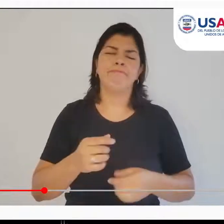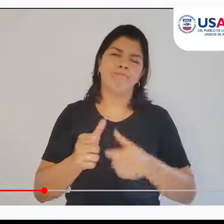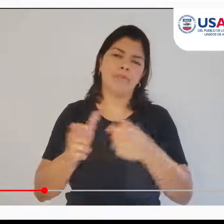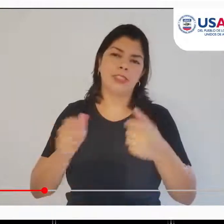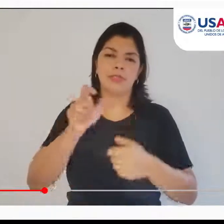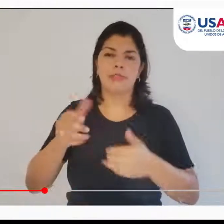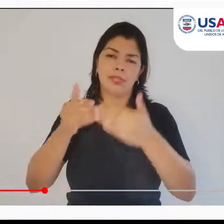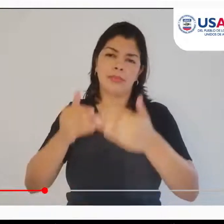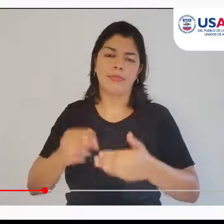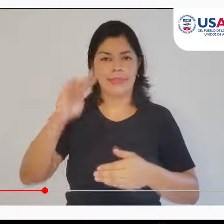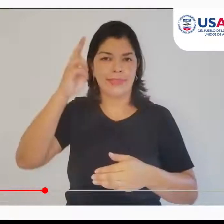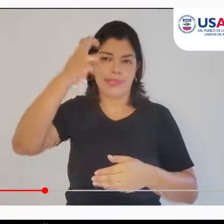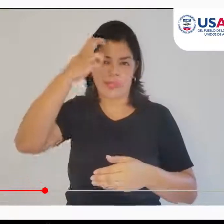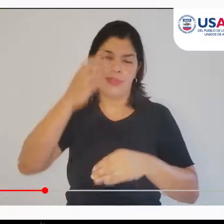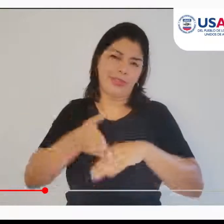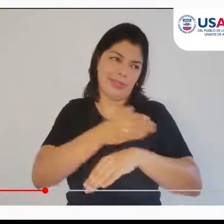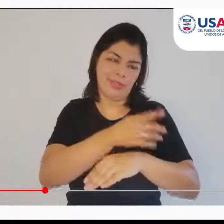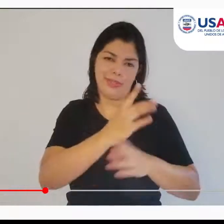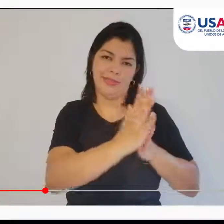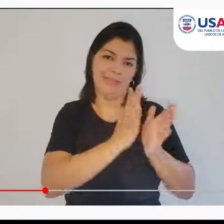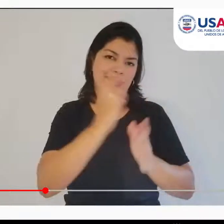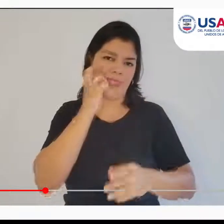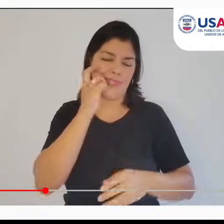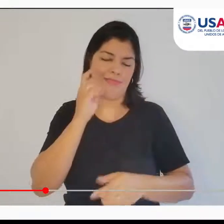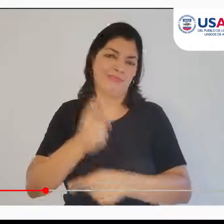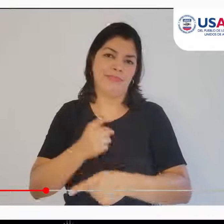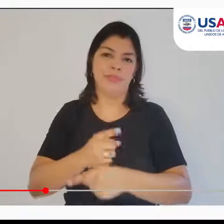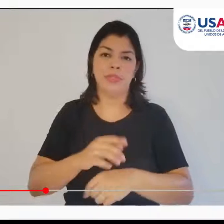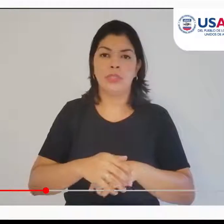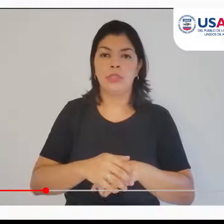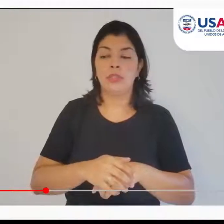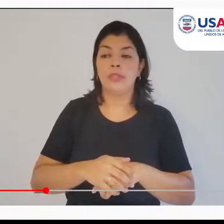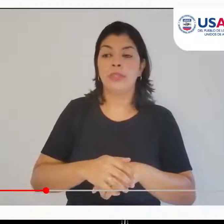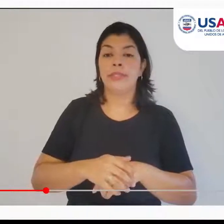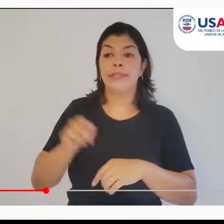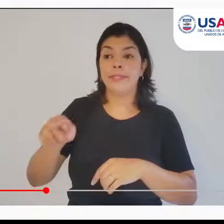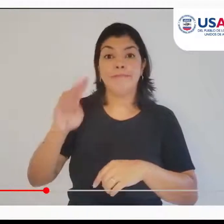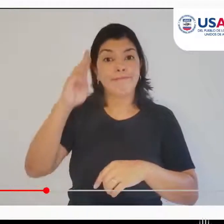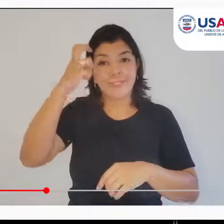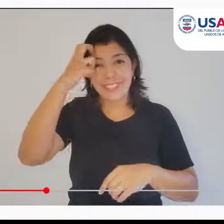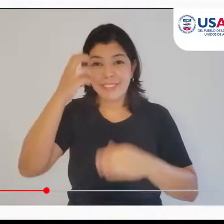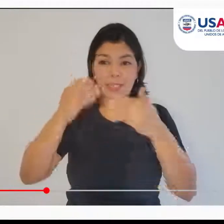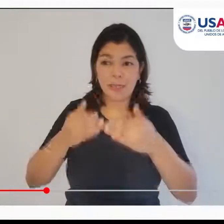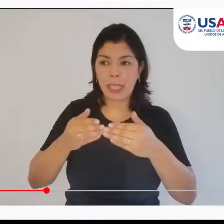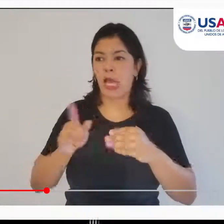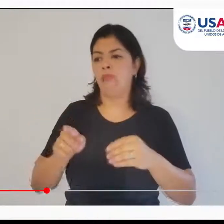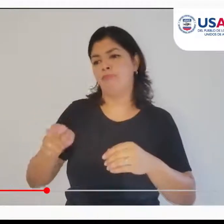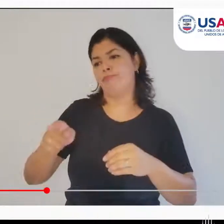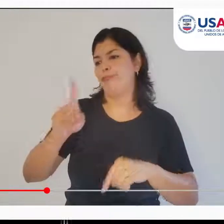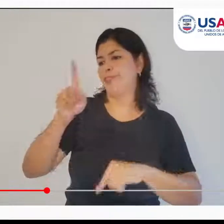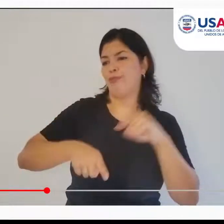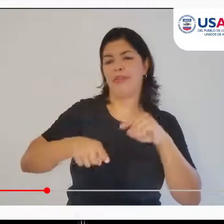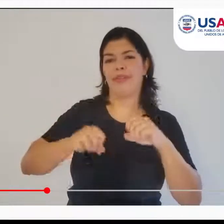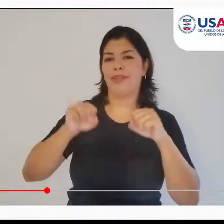personas con discapacidad intelectual, como lo mencionaba César, ¿sí? Este estado o esta